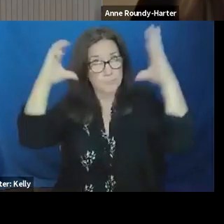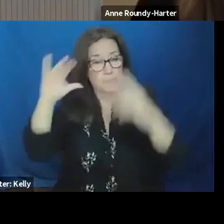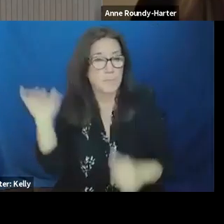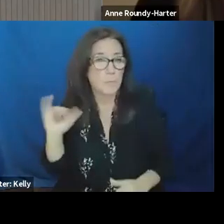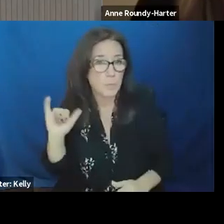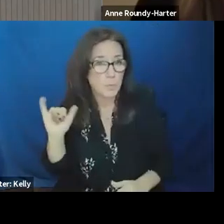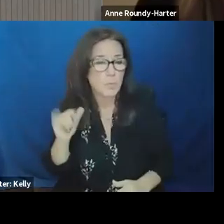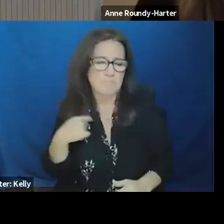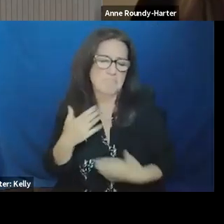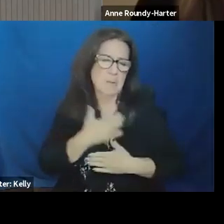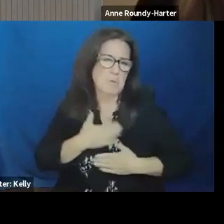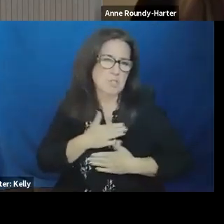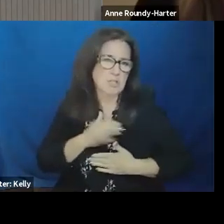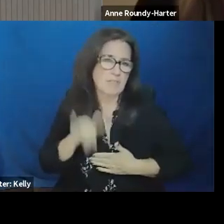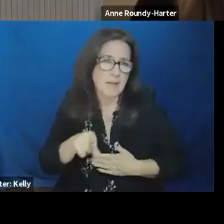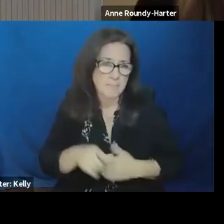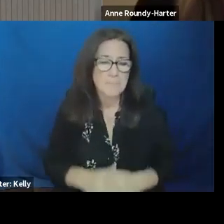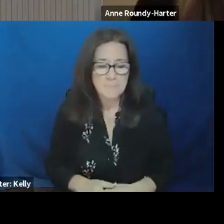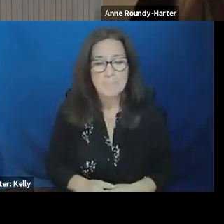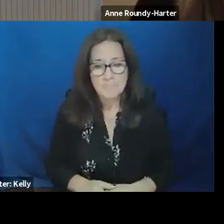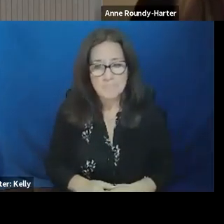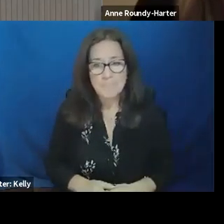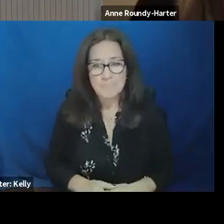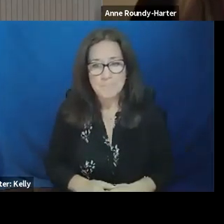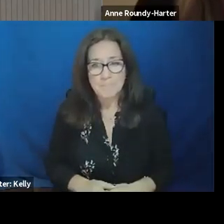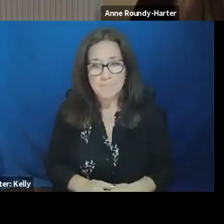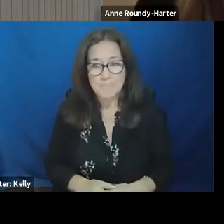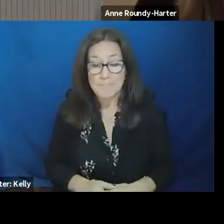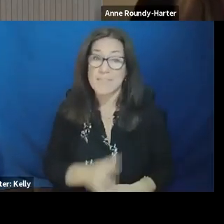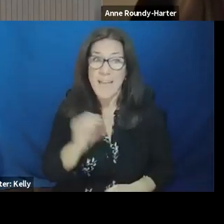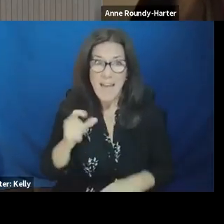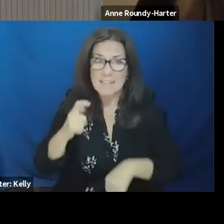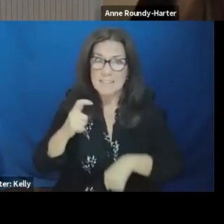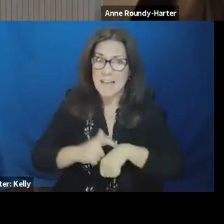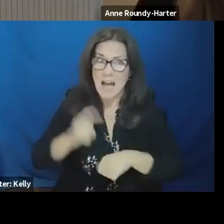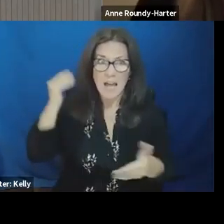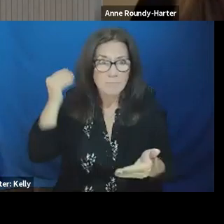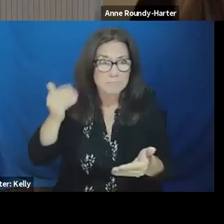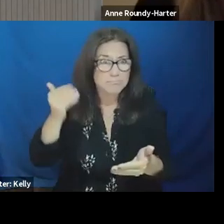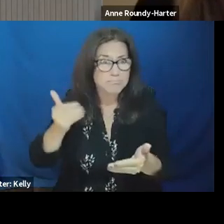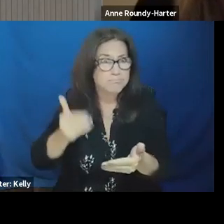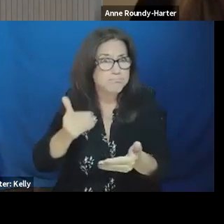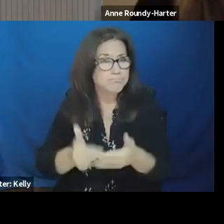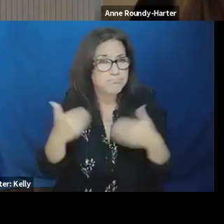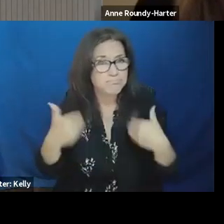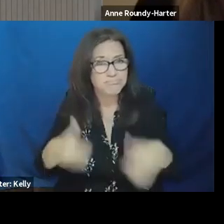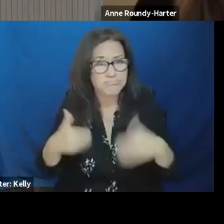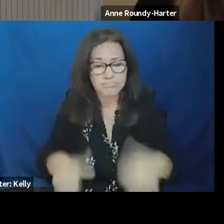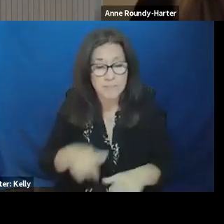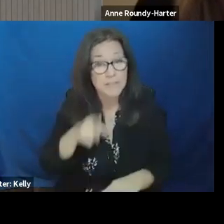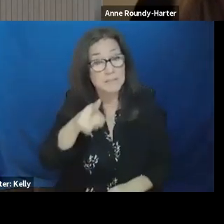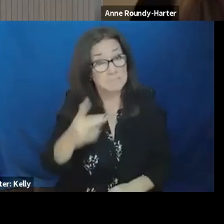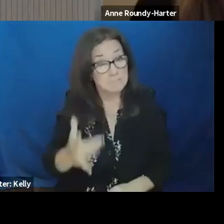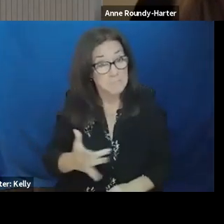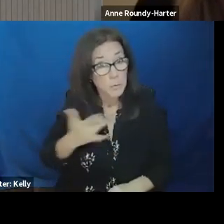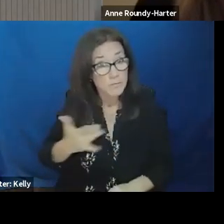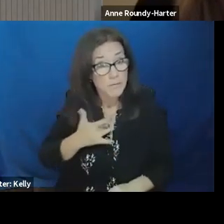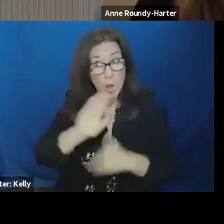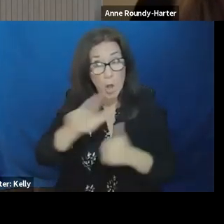éste les pregunto ustedes piensan que toda esta planificación estará lista para la próxima reunión del consejo y nos pueden reportar